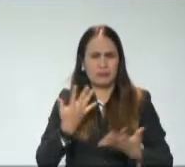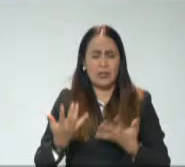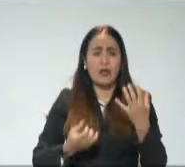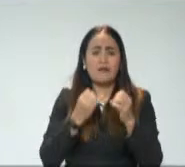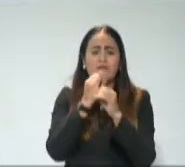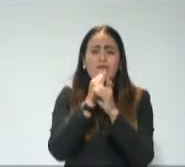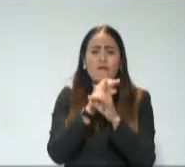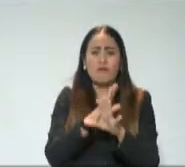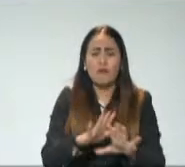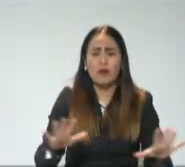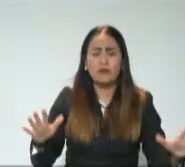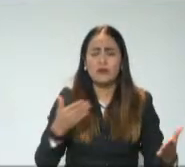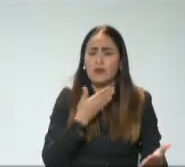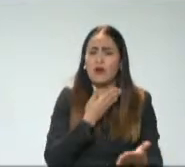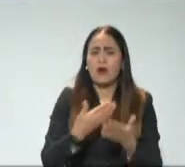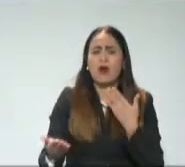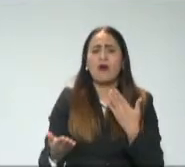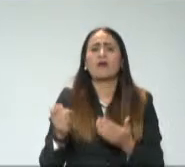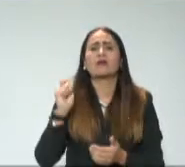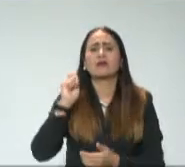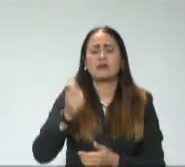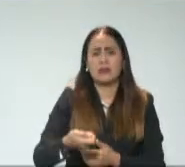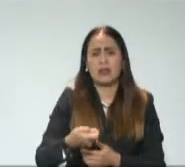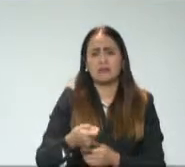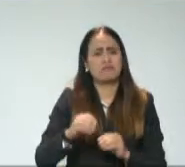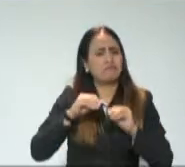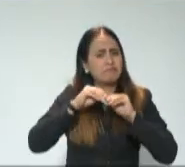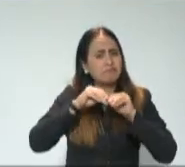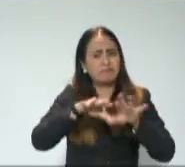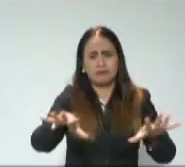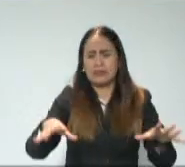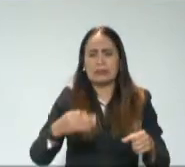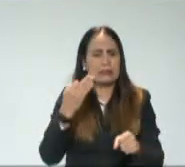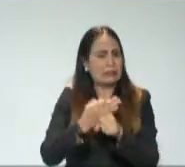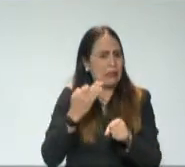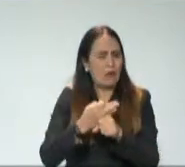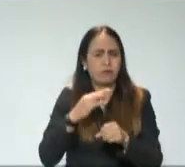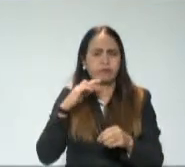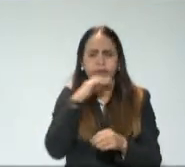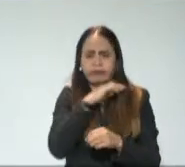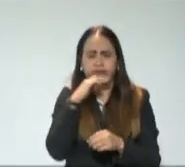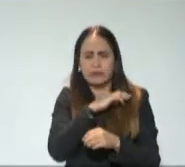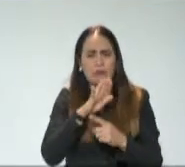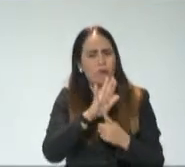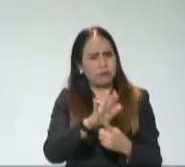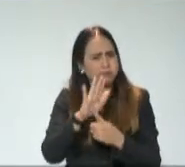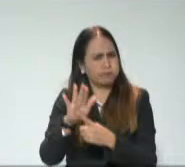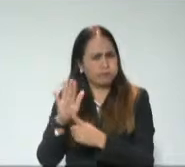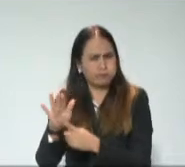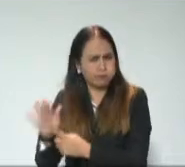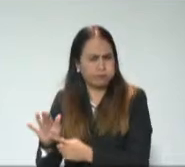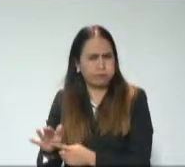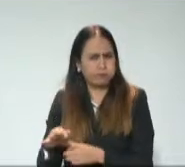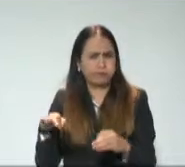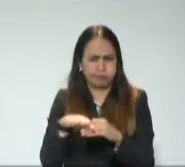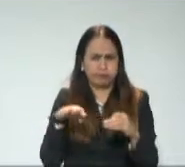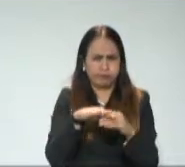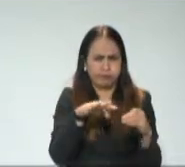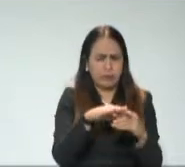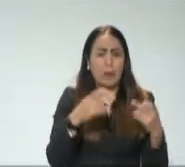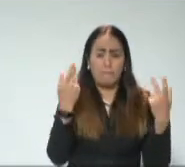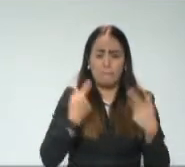información actualmente se comparte prácticamente en tiempo real la gente y es